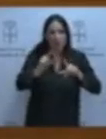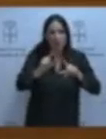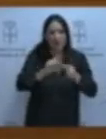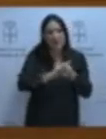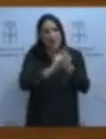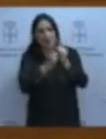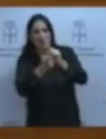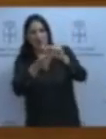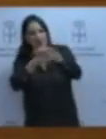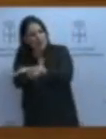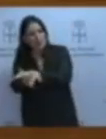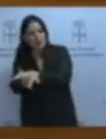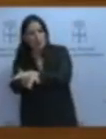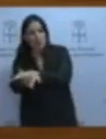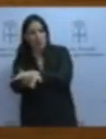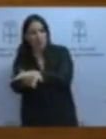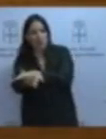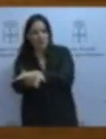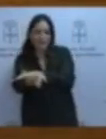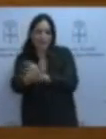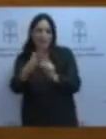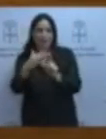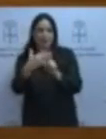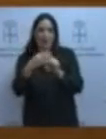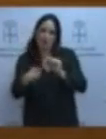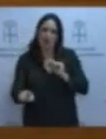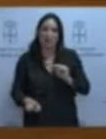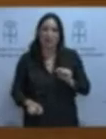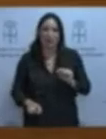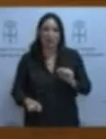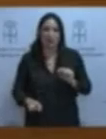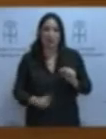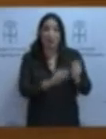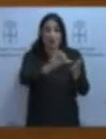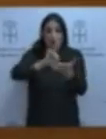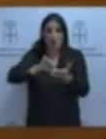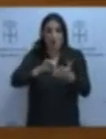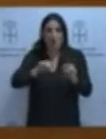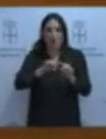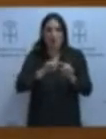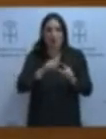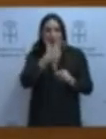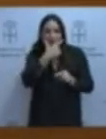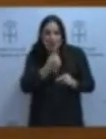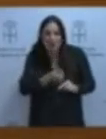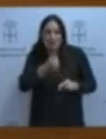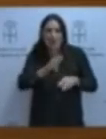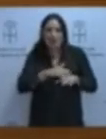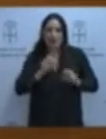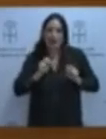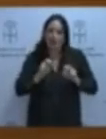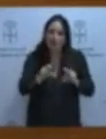accesibilidad, la cosa cambia. Hacer que nuestras ciudades sean más amigables para fomentar el caminar o